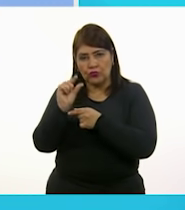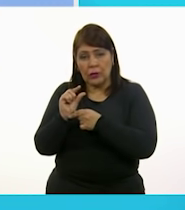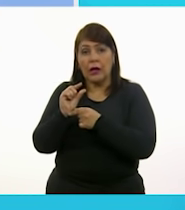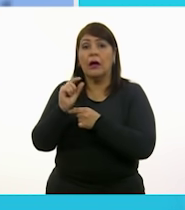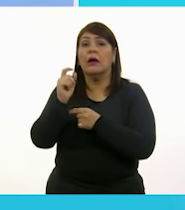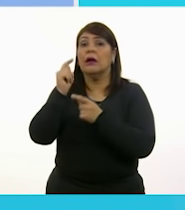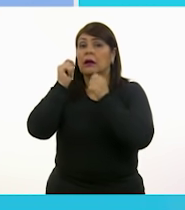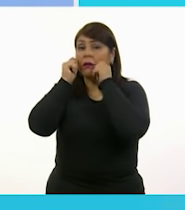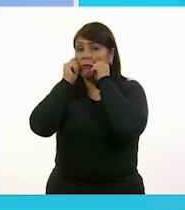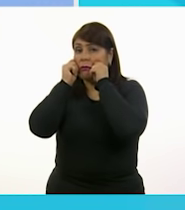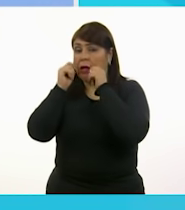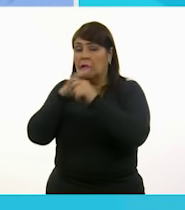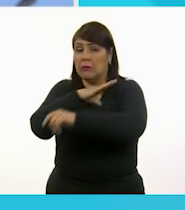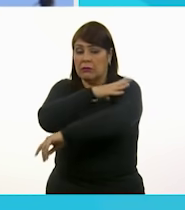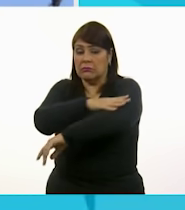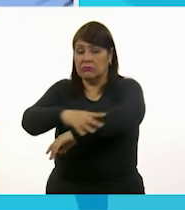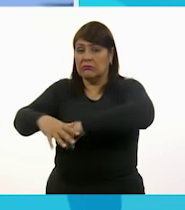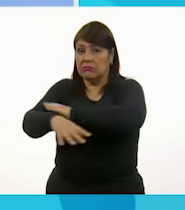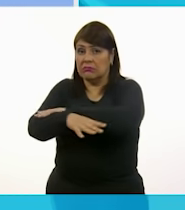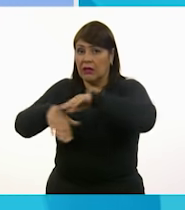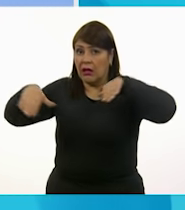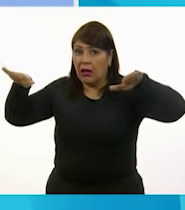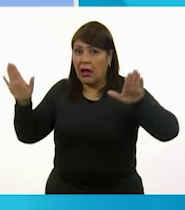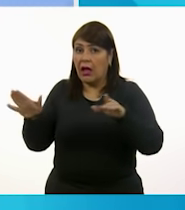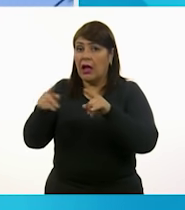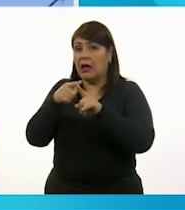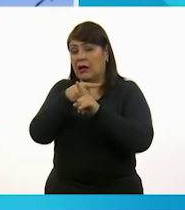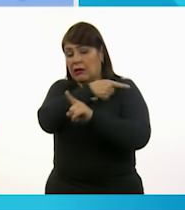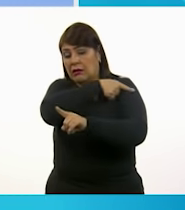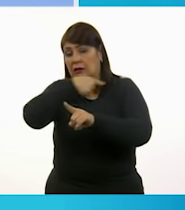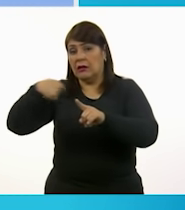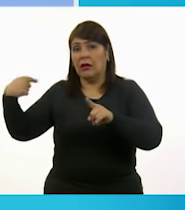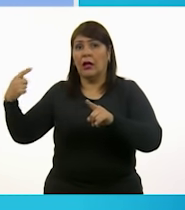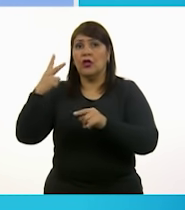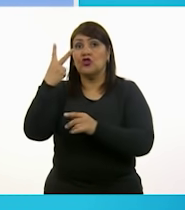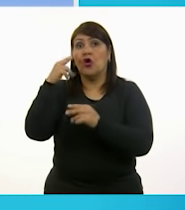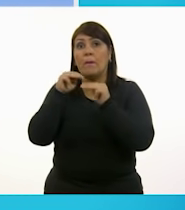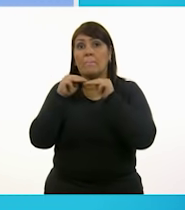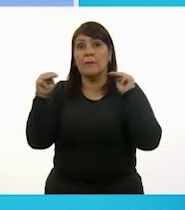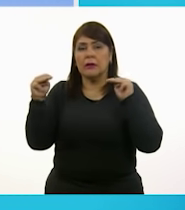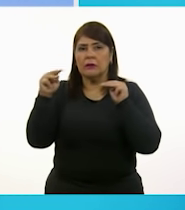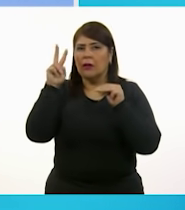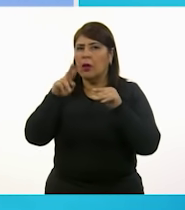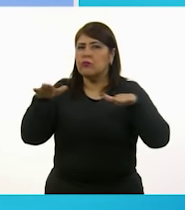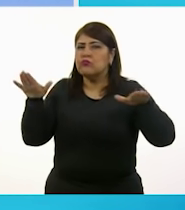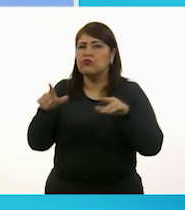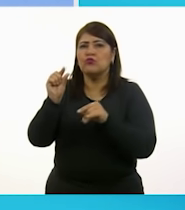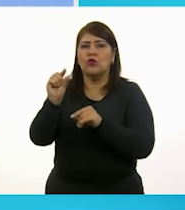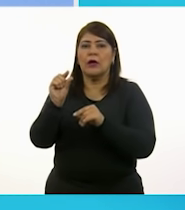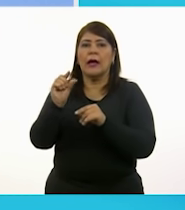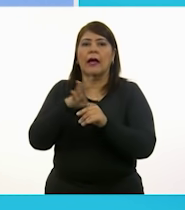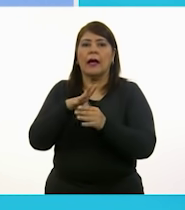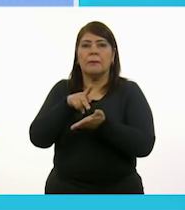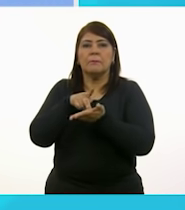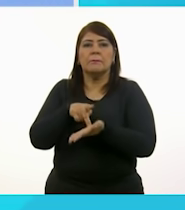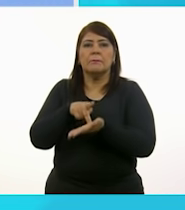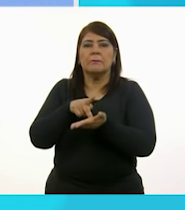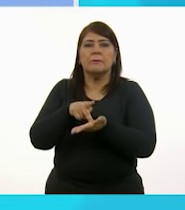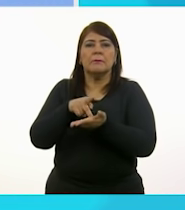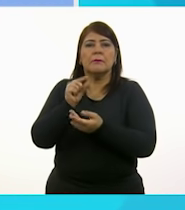alas tienen una envergadura de dos metros, casi no las mueve al volar Su peso es